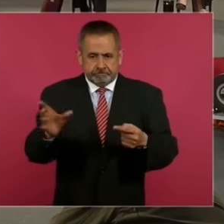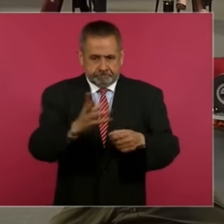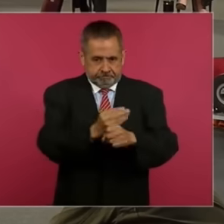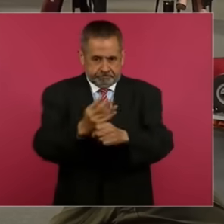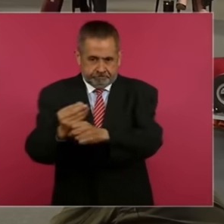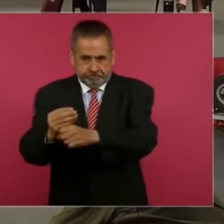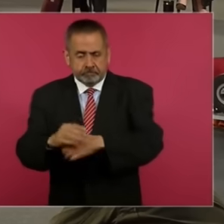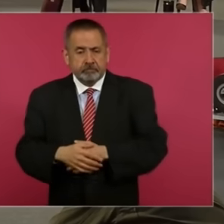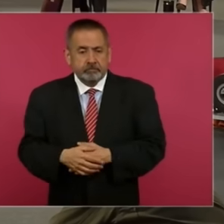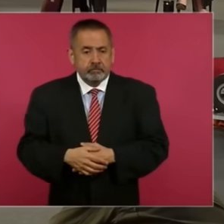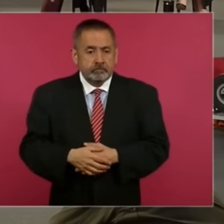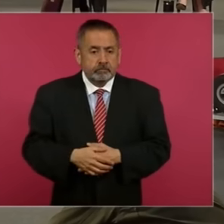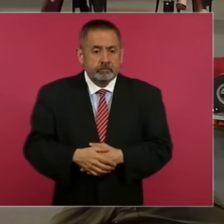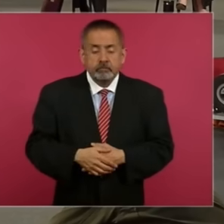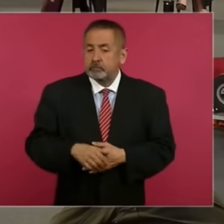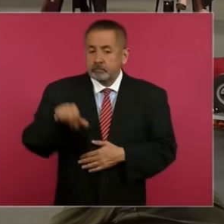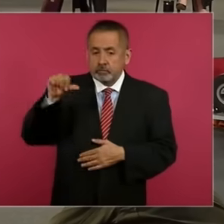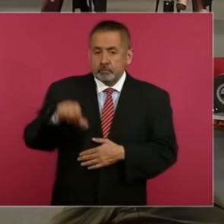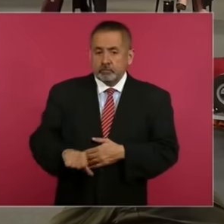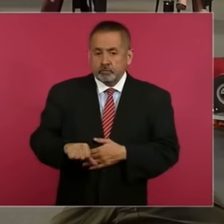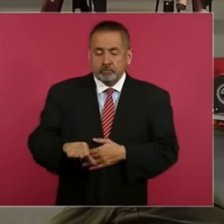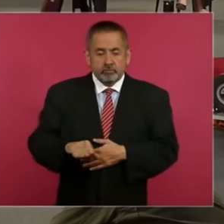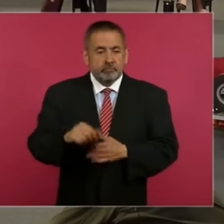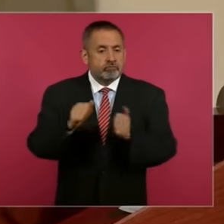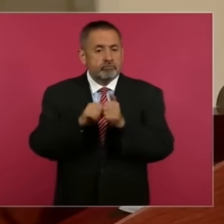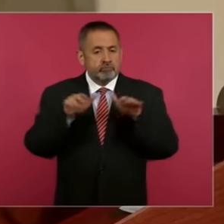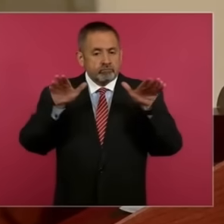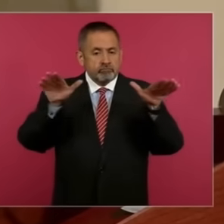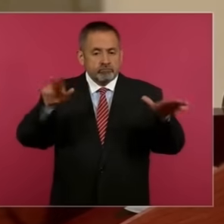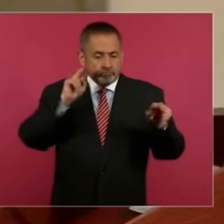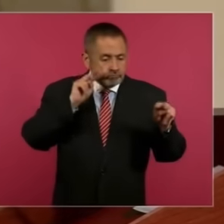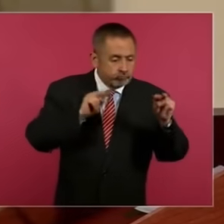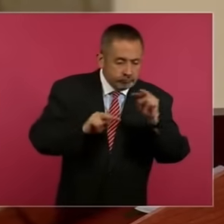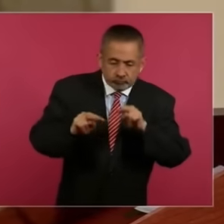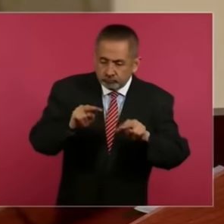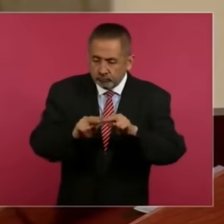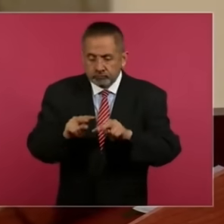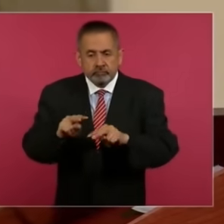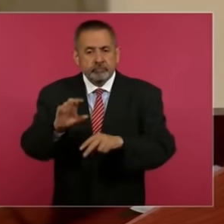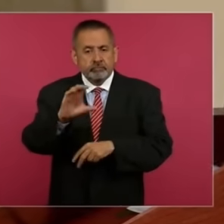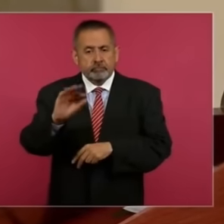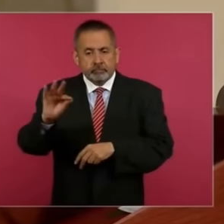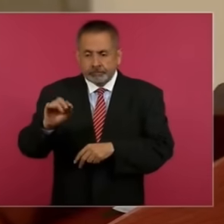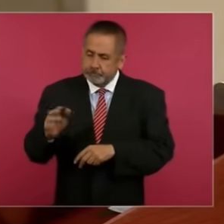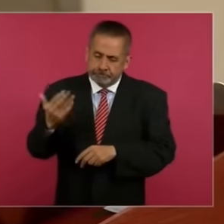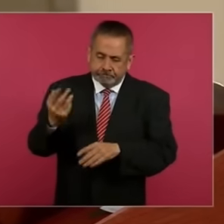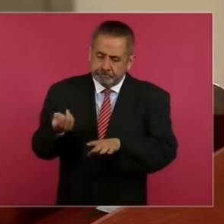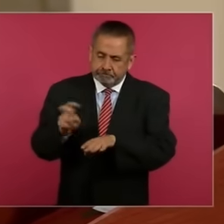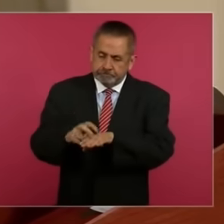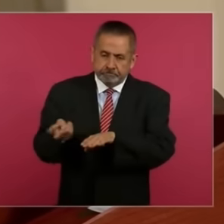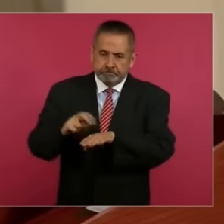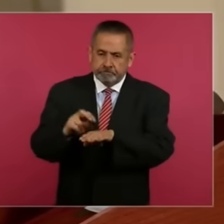Hoy, retiro de vía aérea del personal de la Comisión Federal de Electricidad.